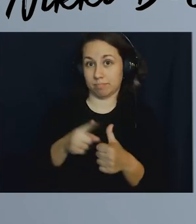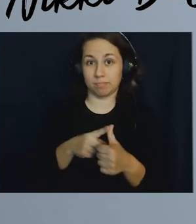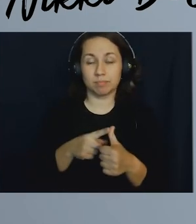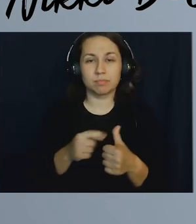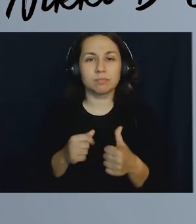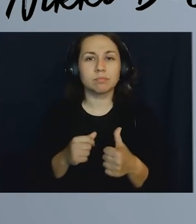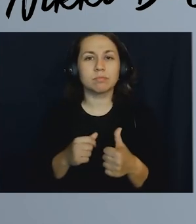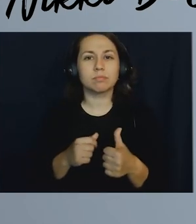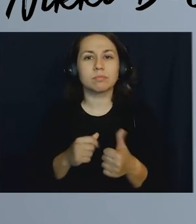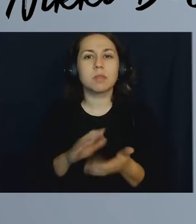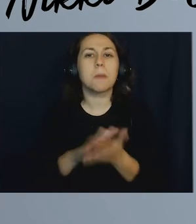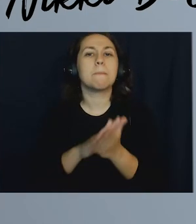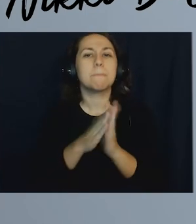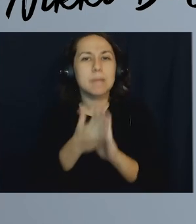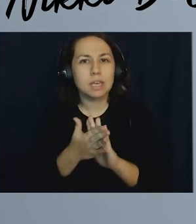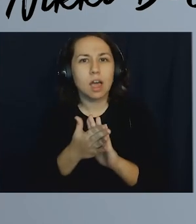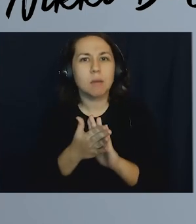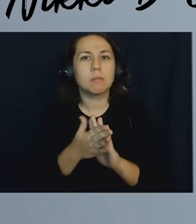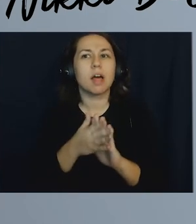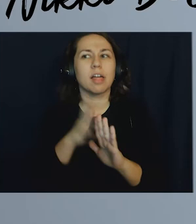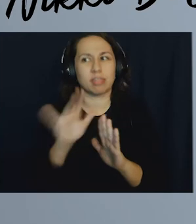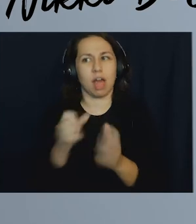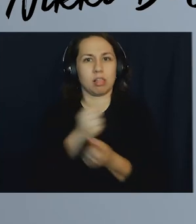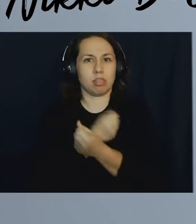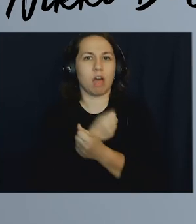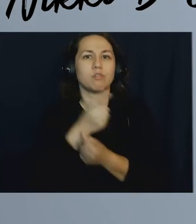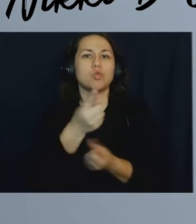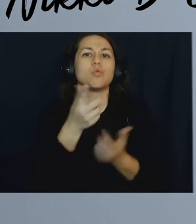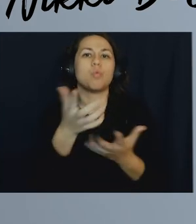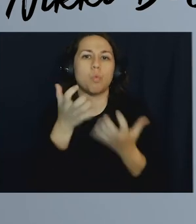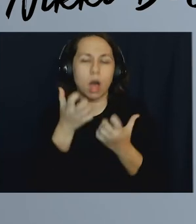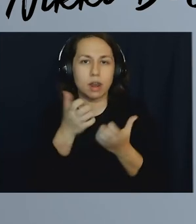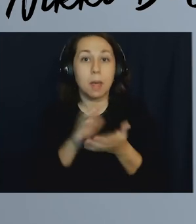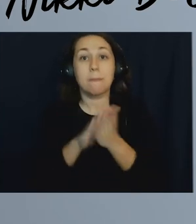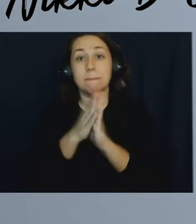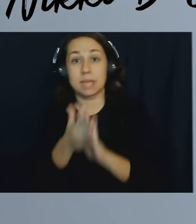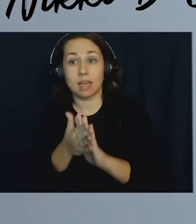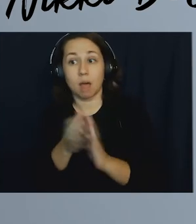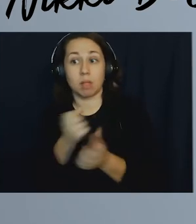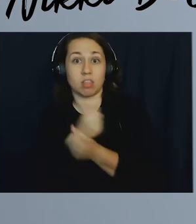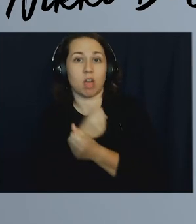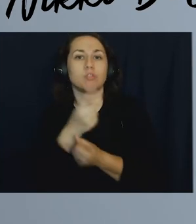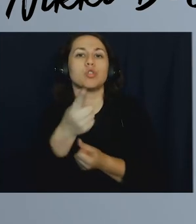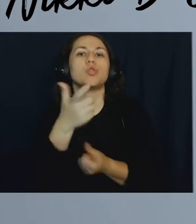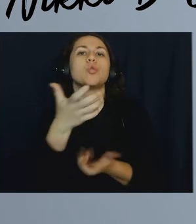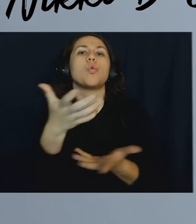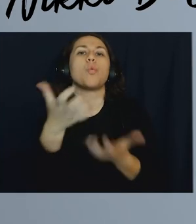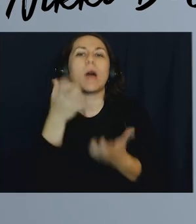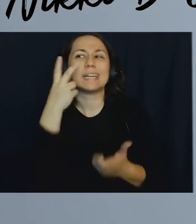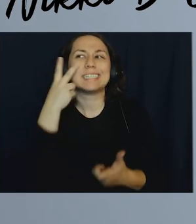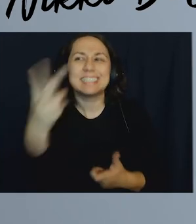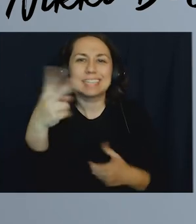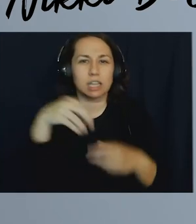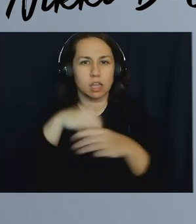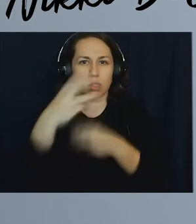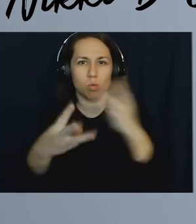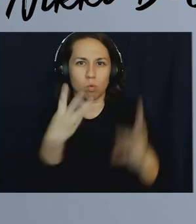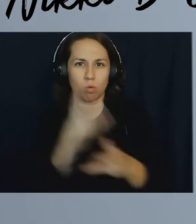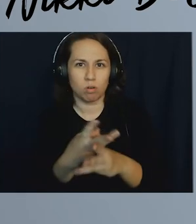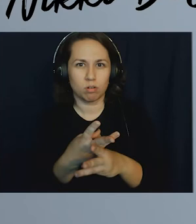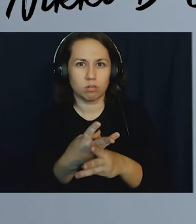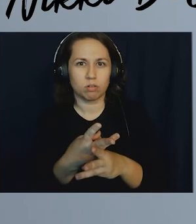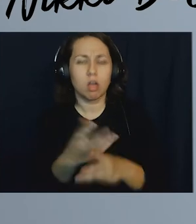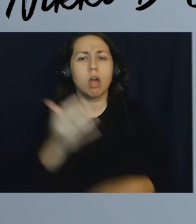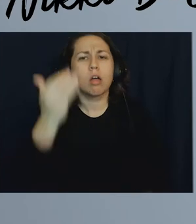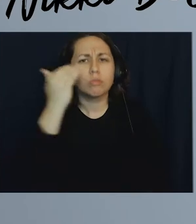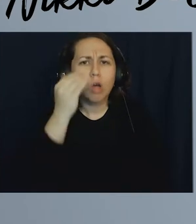un reto como carrera, pero eso es decir poco. Y estas son algunas cosas que he aprendido que quisiera compartir con